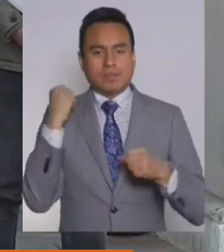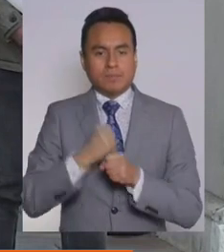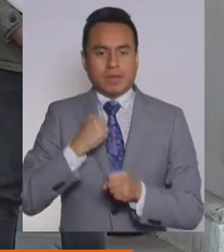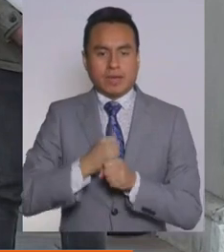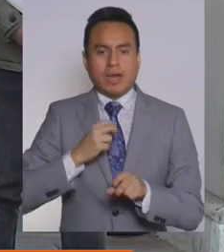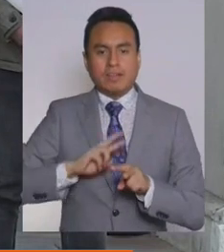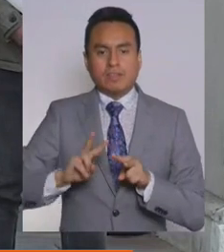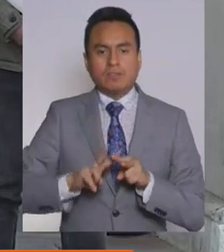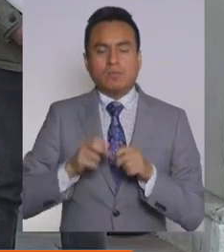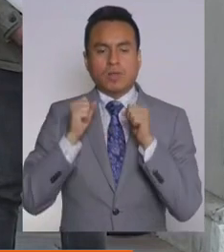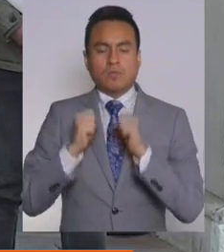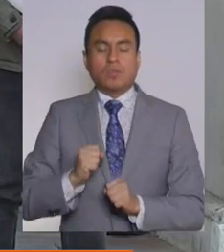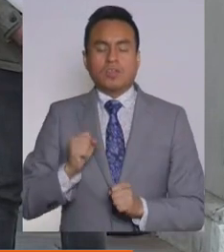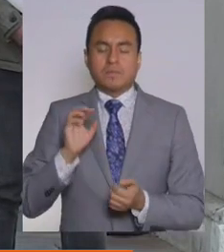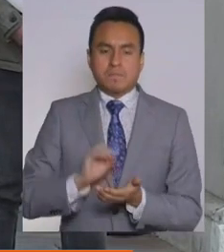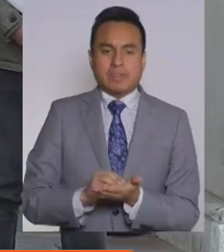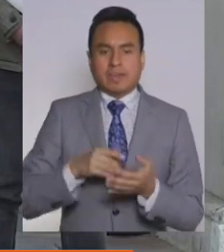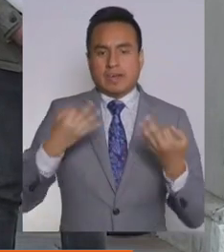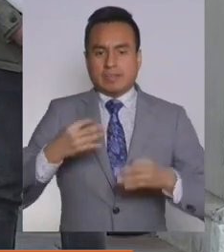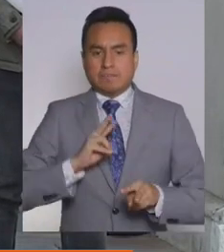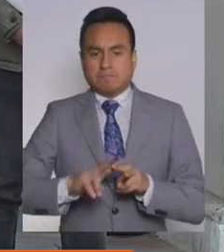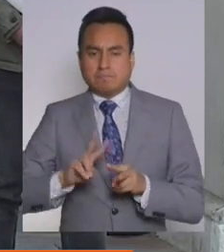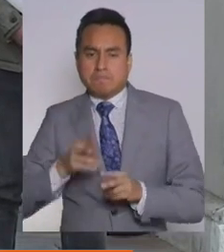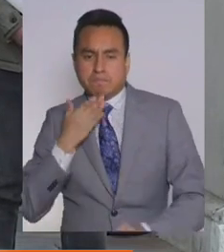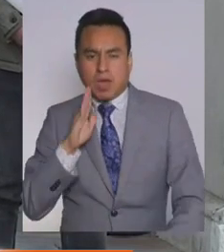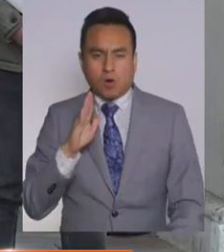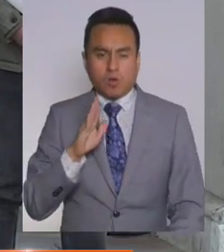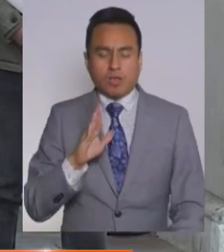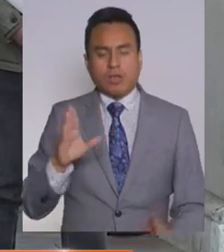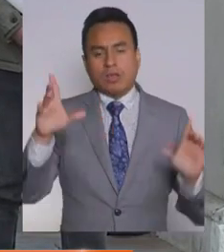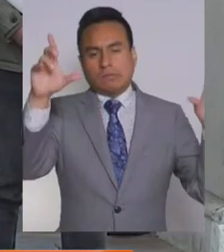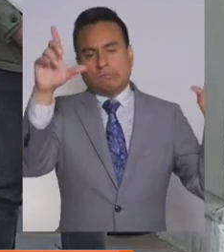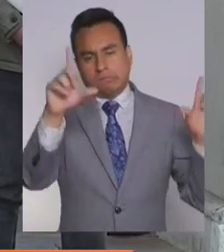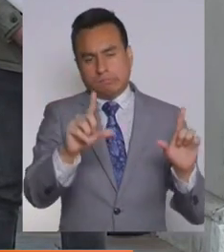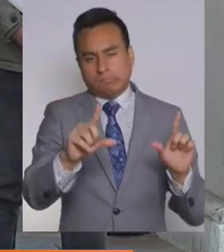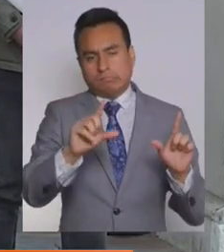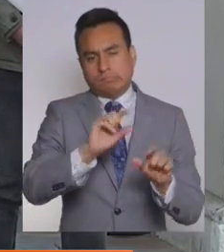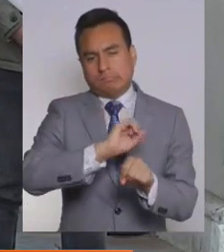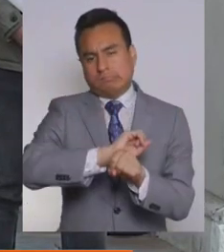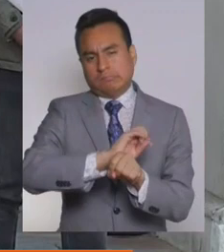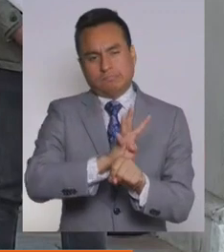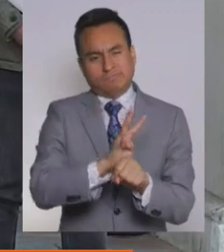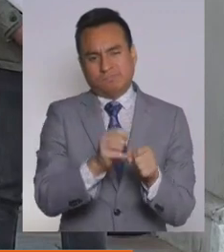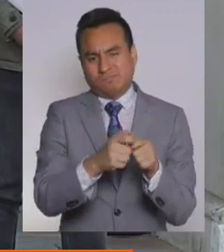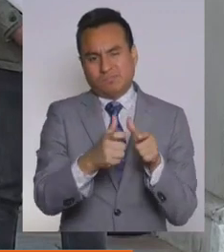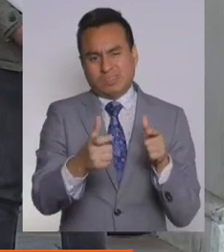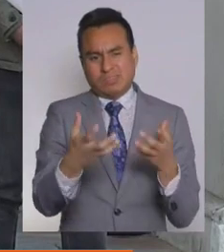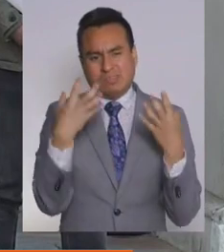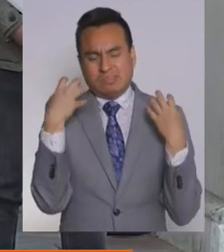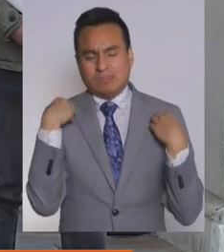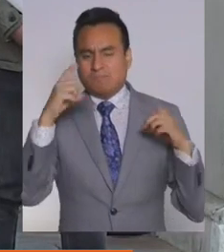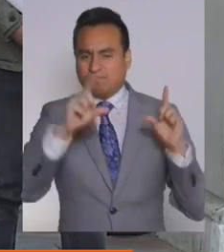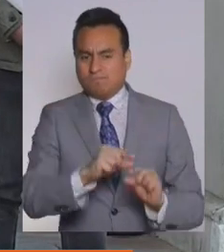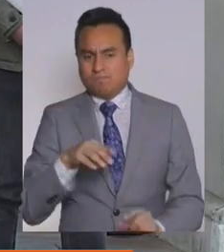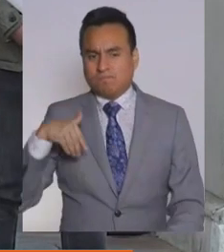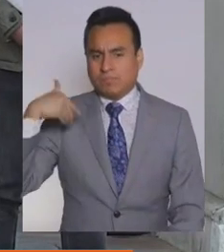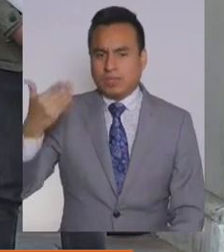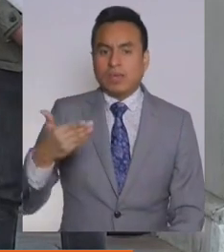y espero que podamos ser cada día más eficientes a fin de terminar con esta tremenda carga que llevamos.